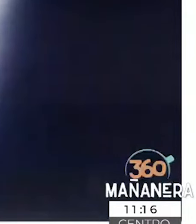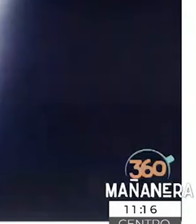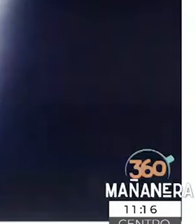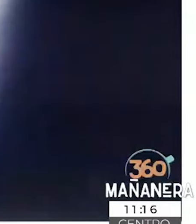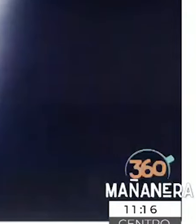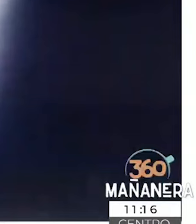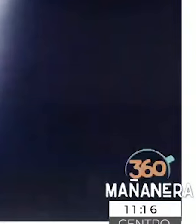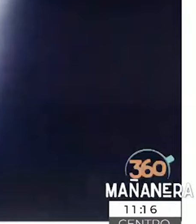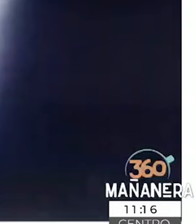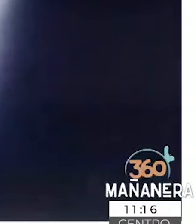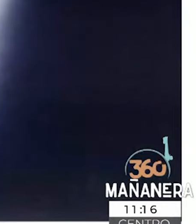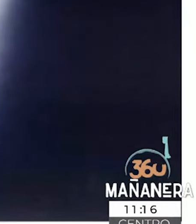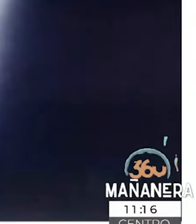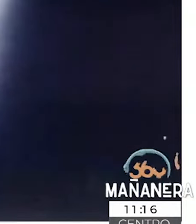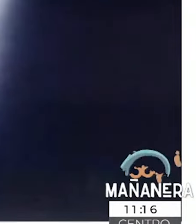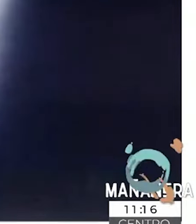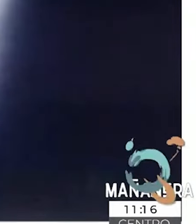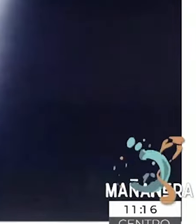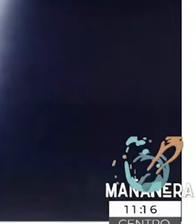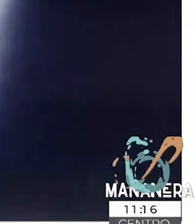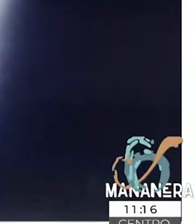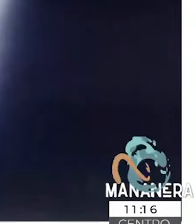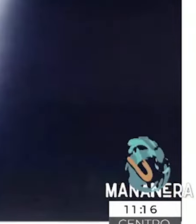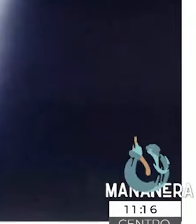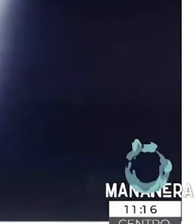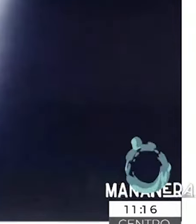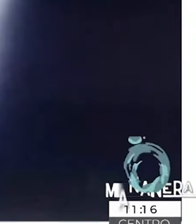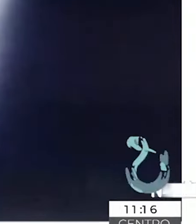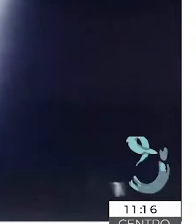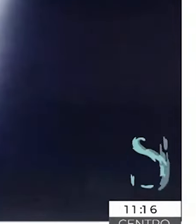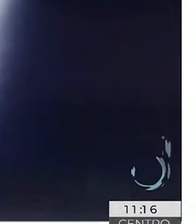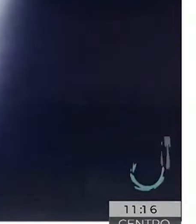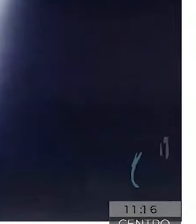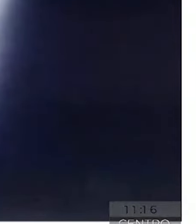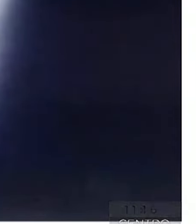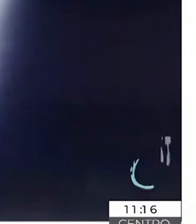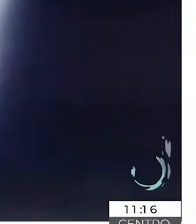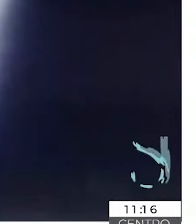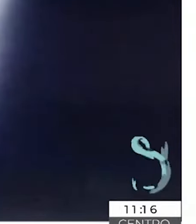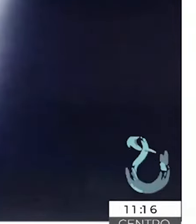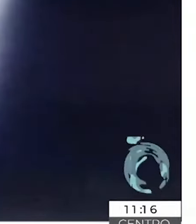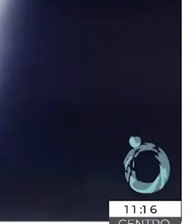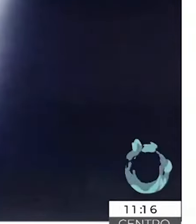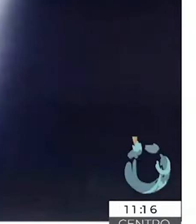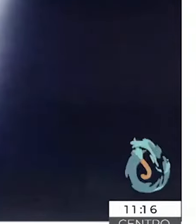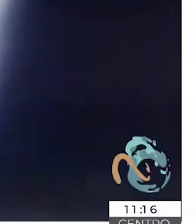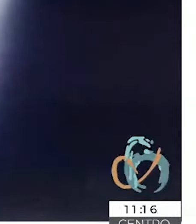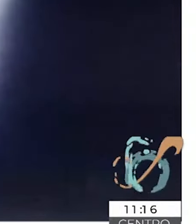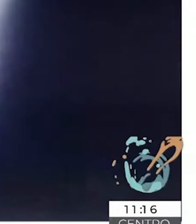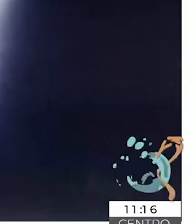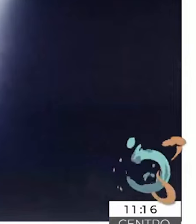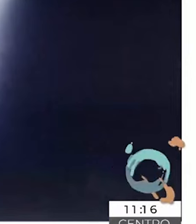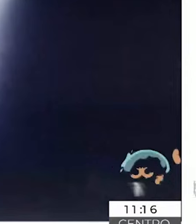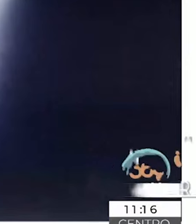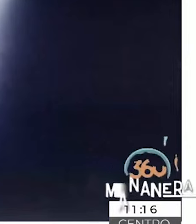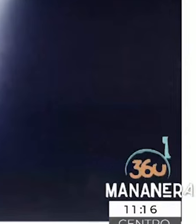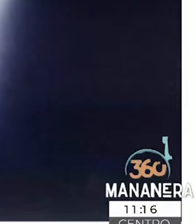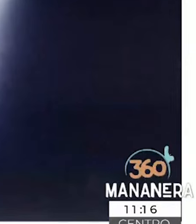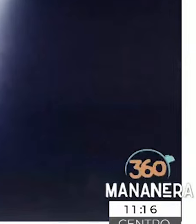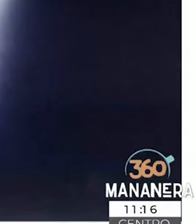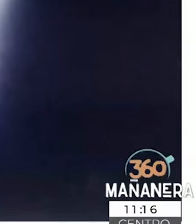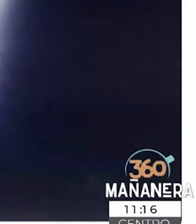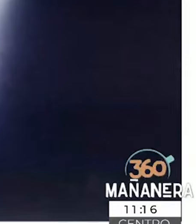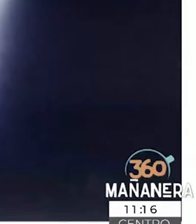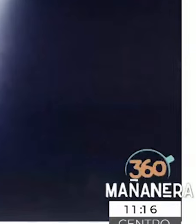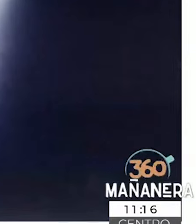total solar fue en 1991 hace más de 30 años y ahora tendremos la extraordinaria posibilidad de